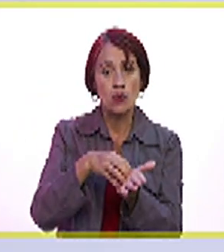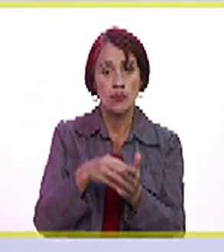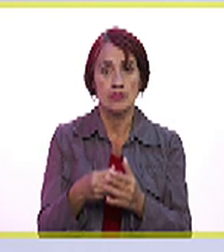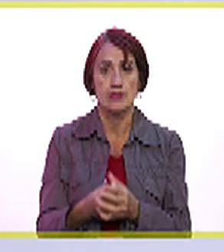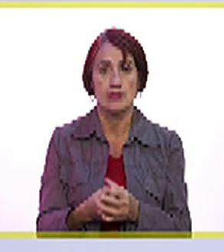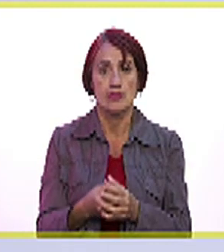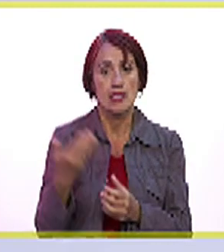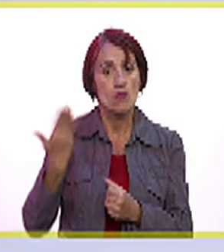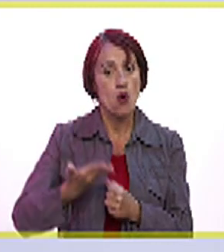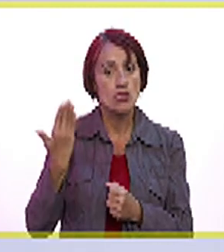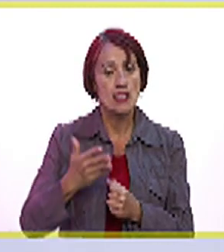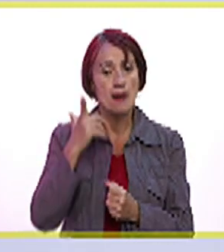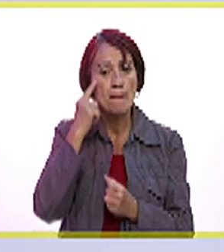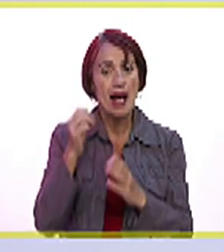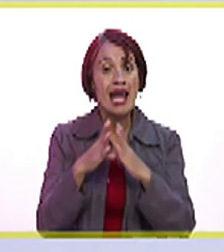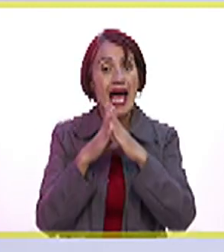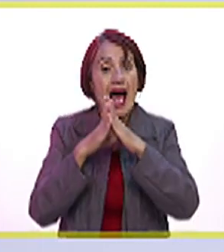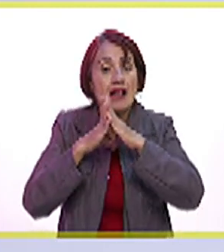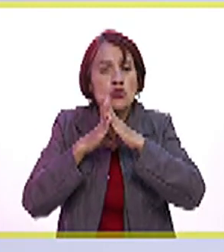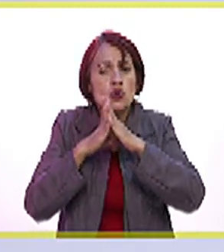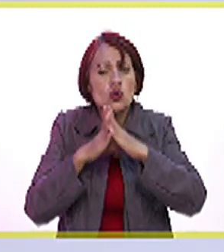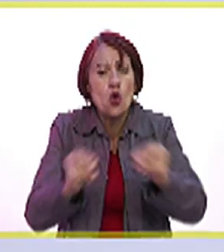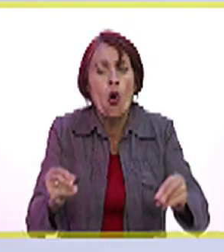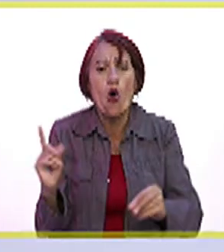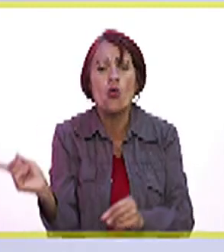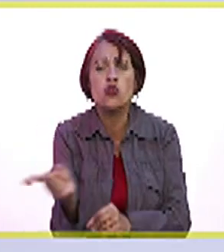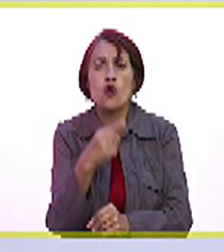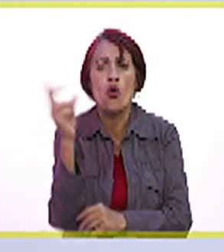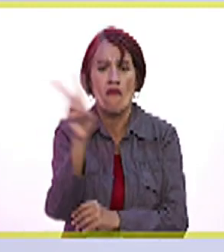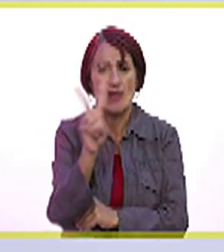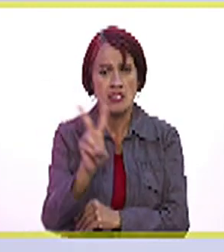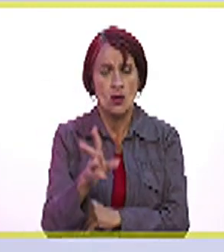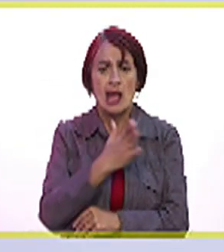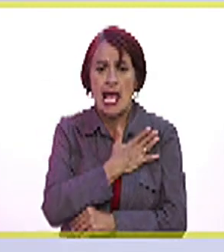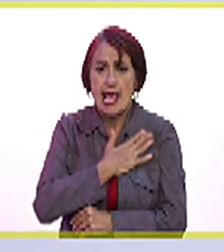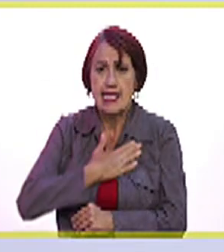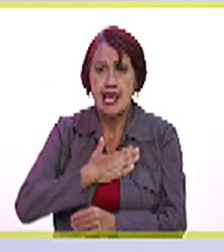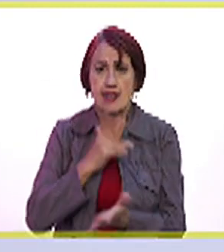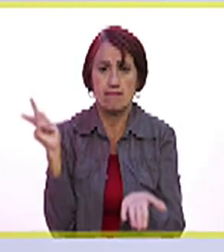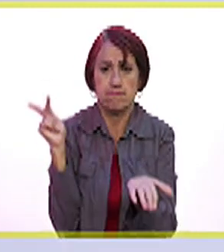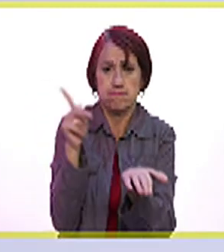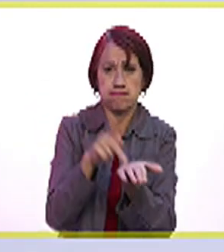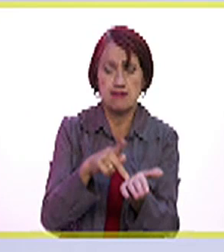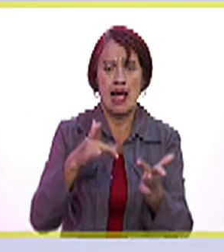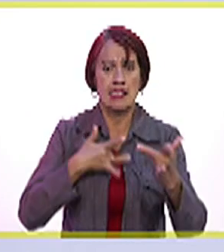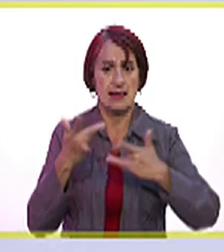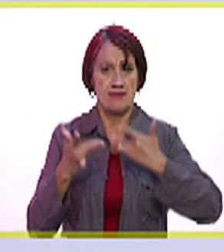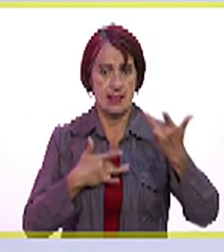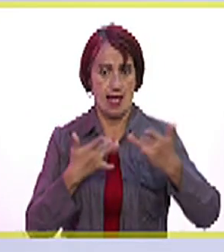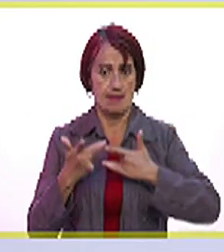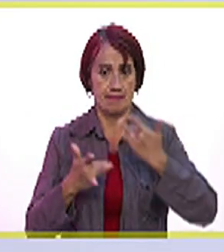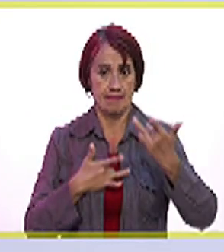es para todas y todos los venezolanos que deseen participar en estas actividades.